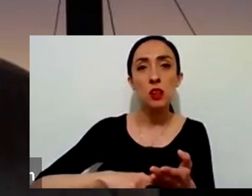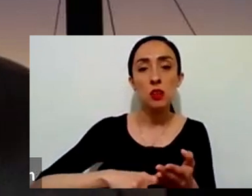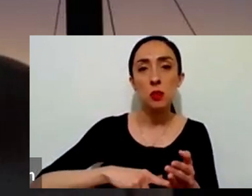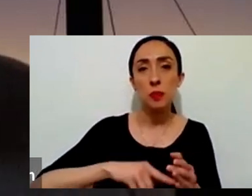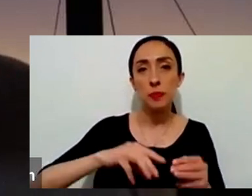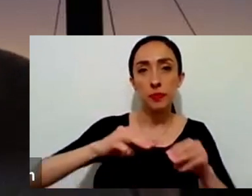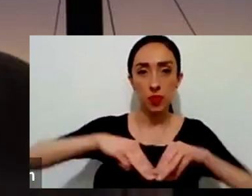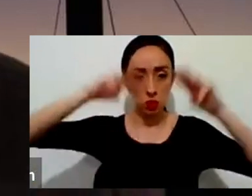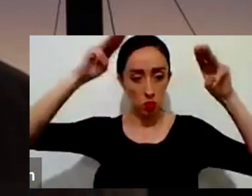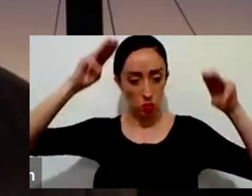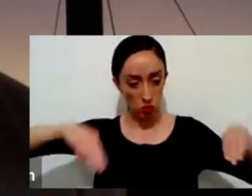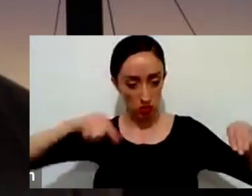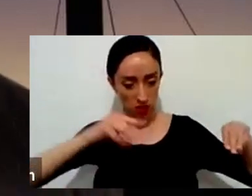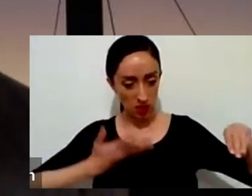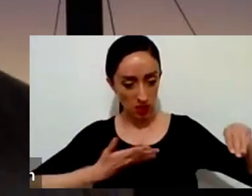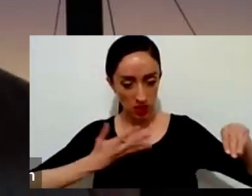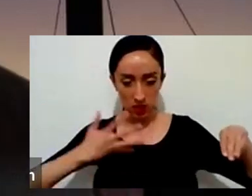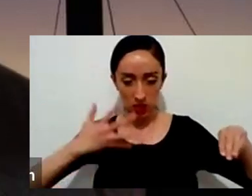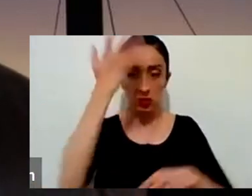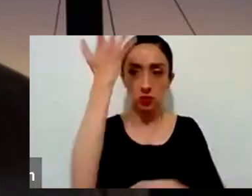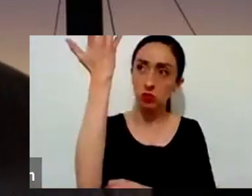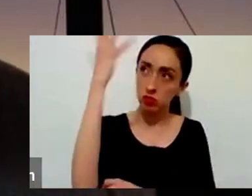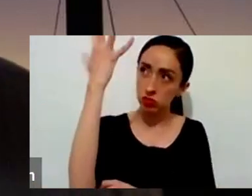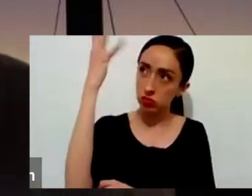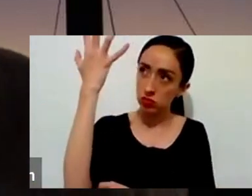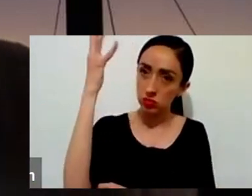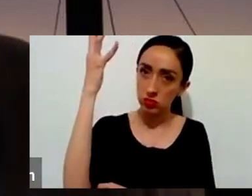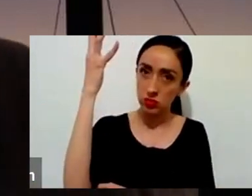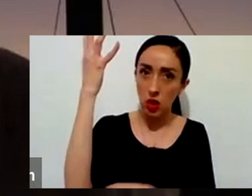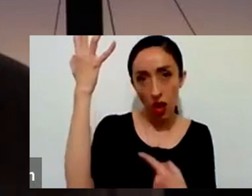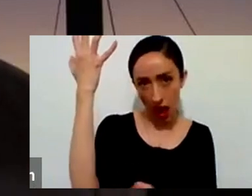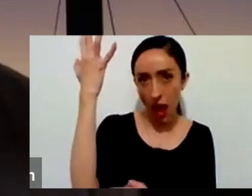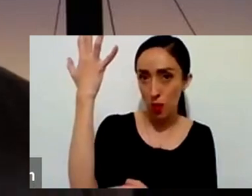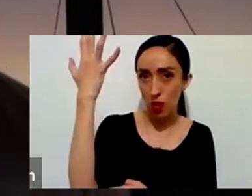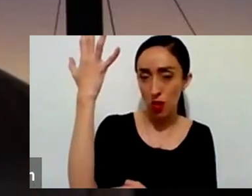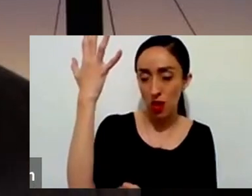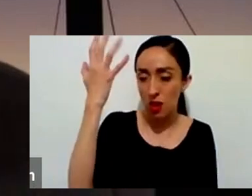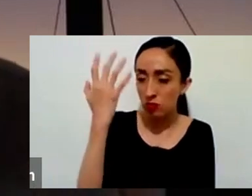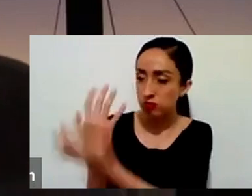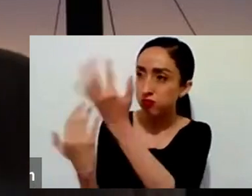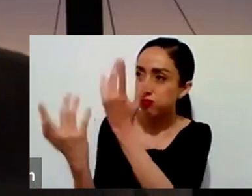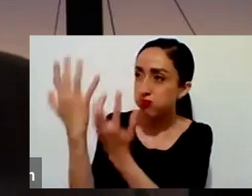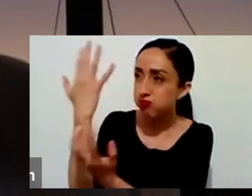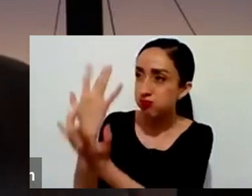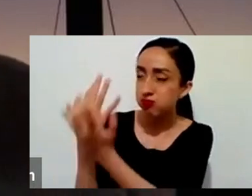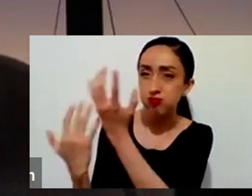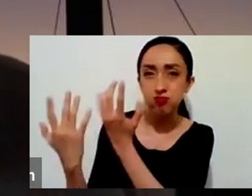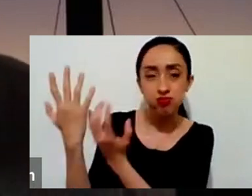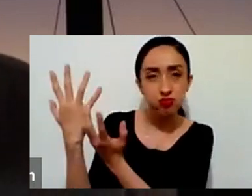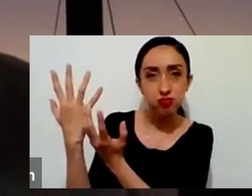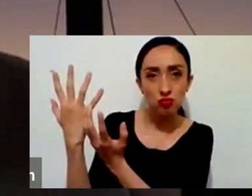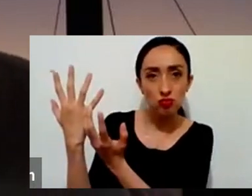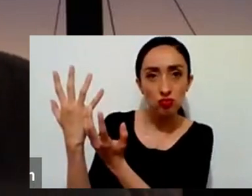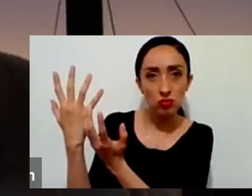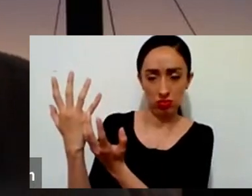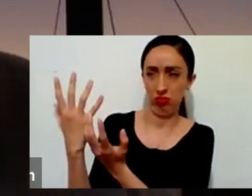arbusto. Y esta historia de la zarza ardiente, este arbusto que se estaba quemando,